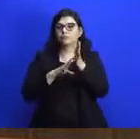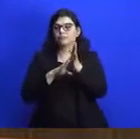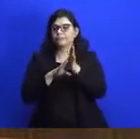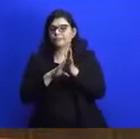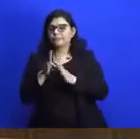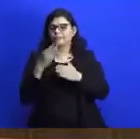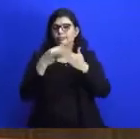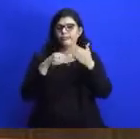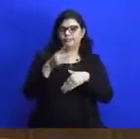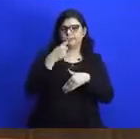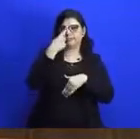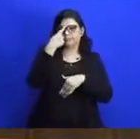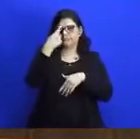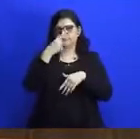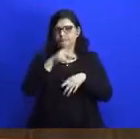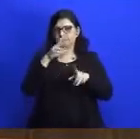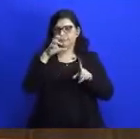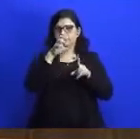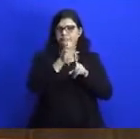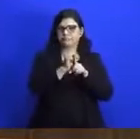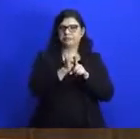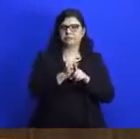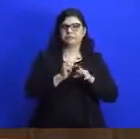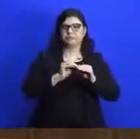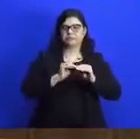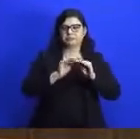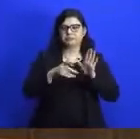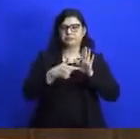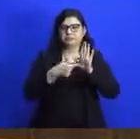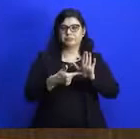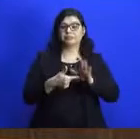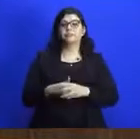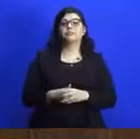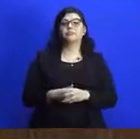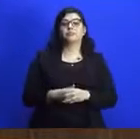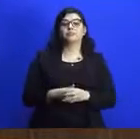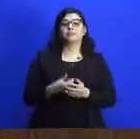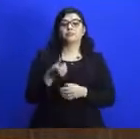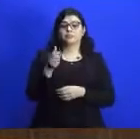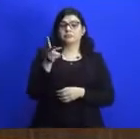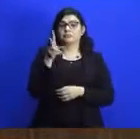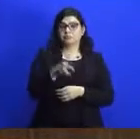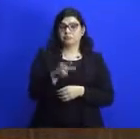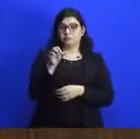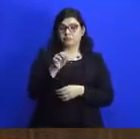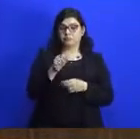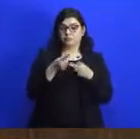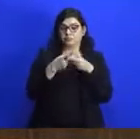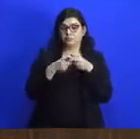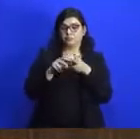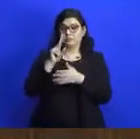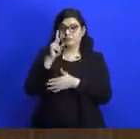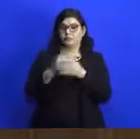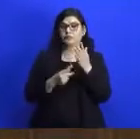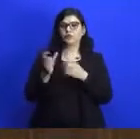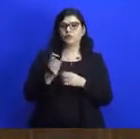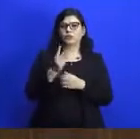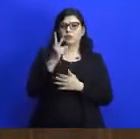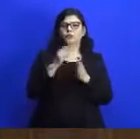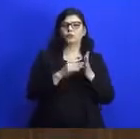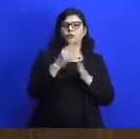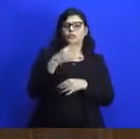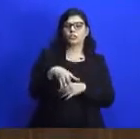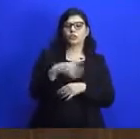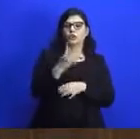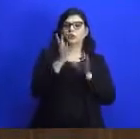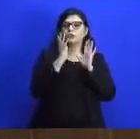real, alcanzable y transparente. Hoy podemos decir con orgullo que empezamos este programa en el año 2014, ya